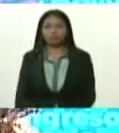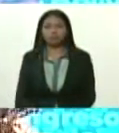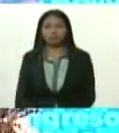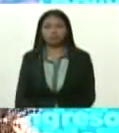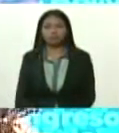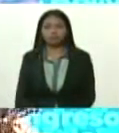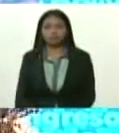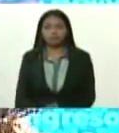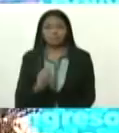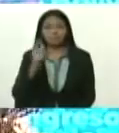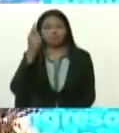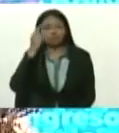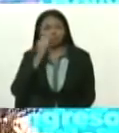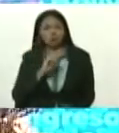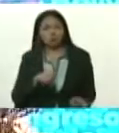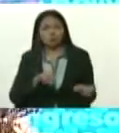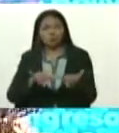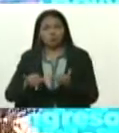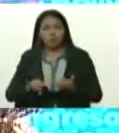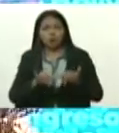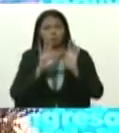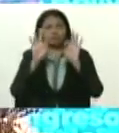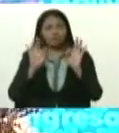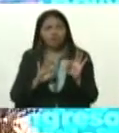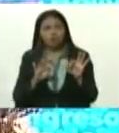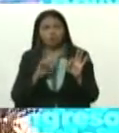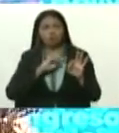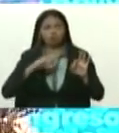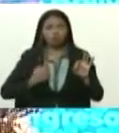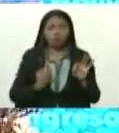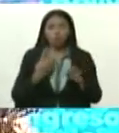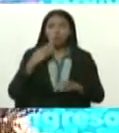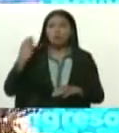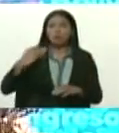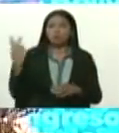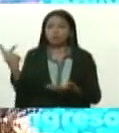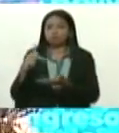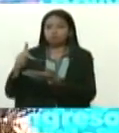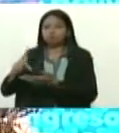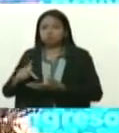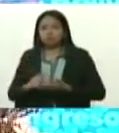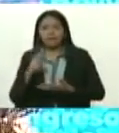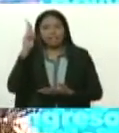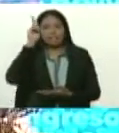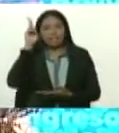Desde los primeros días, compatriotas, hay mucha juventud aquí indígena.